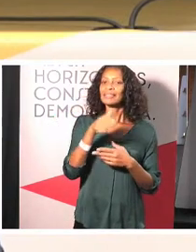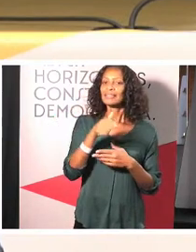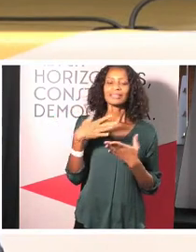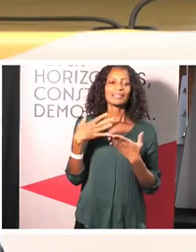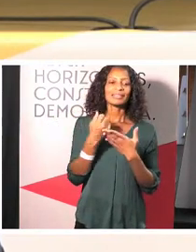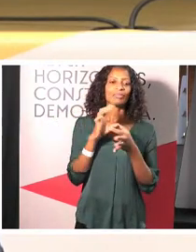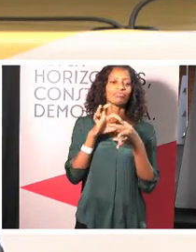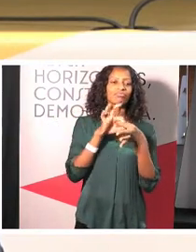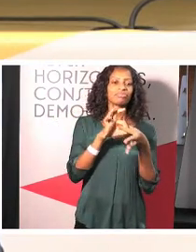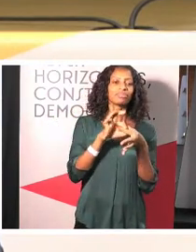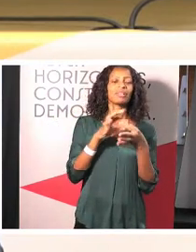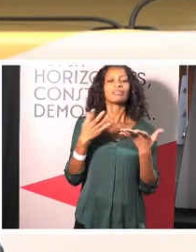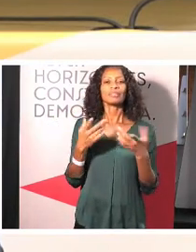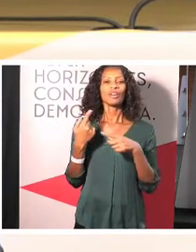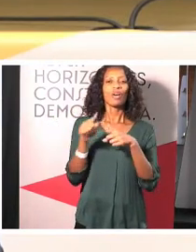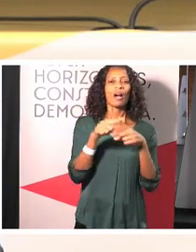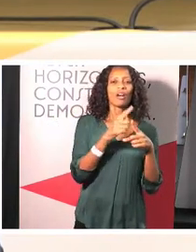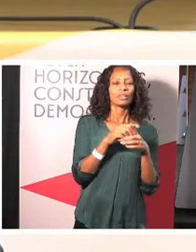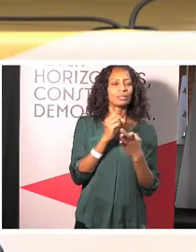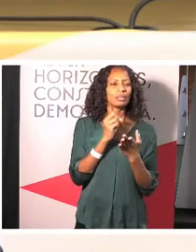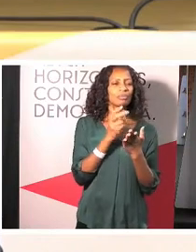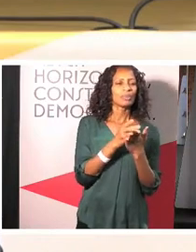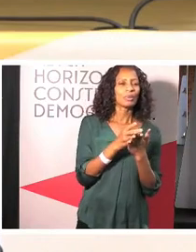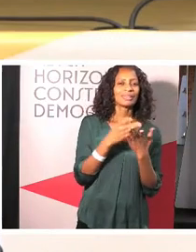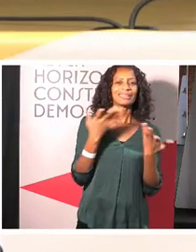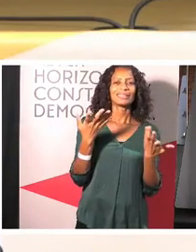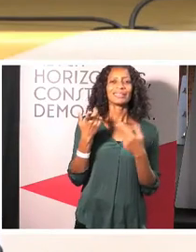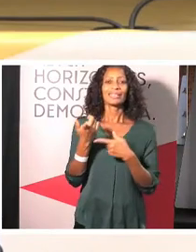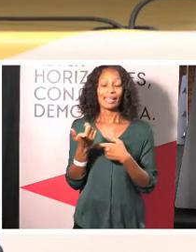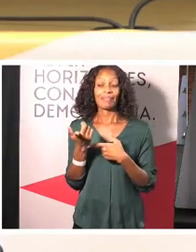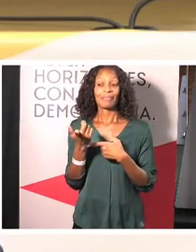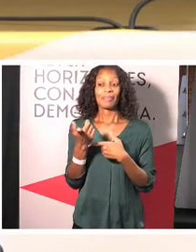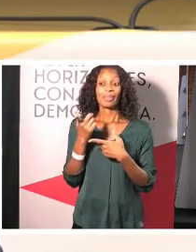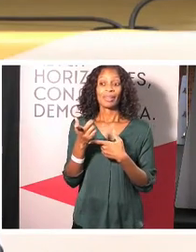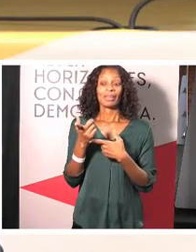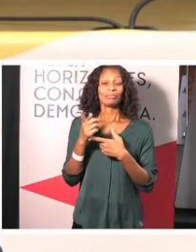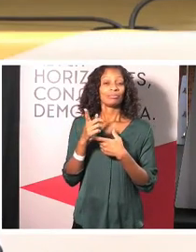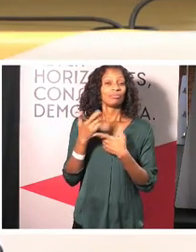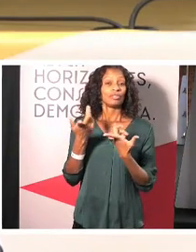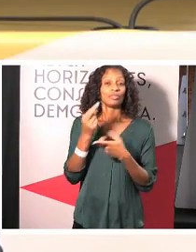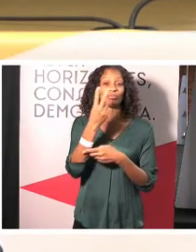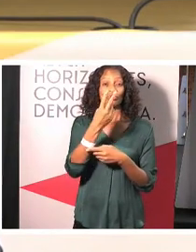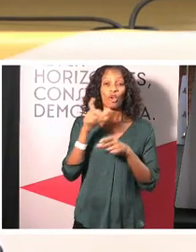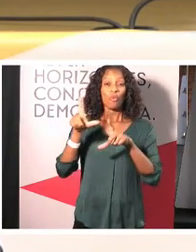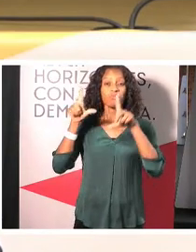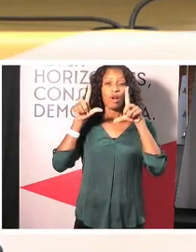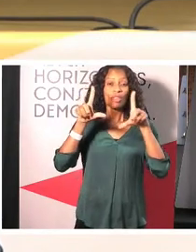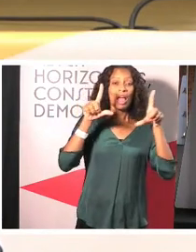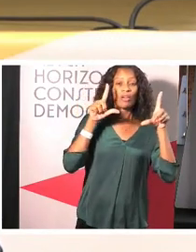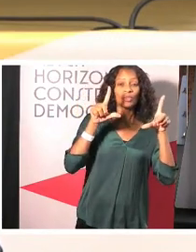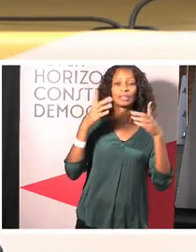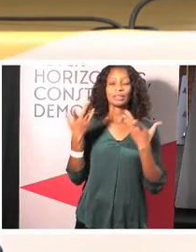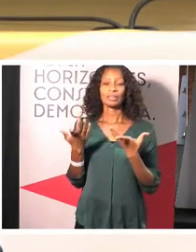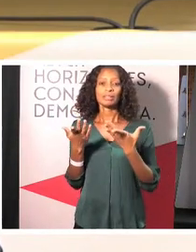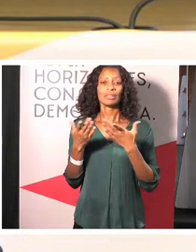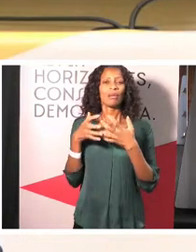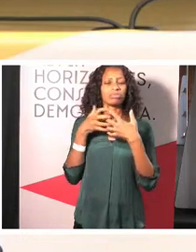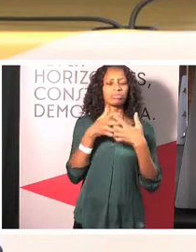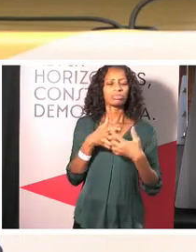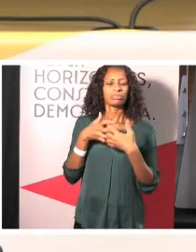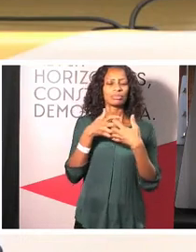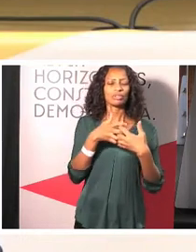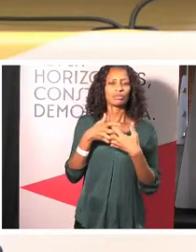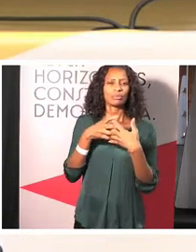la puesta a salvo de Assange y de Snowden, que son unos de los protagonistas, digamos, de esta lucha también que hay detrás de las